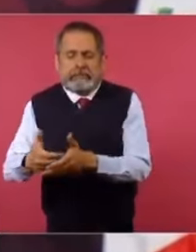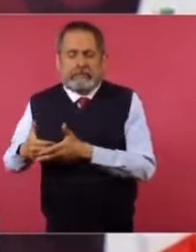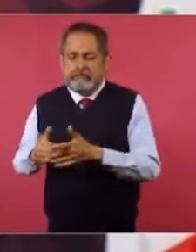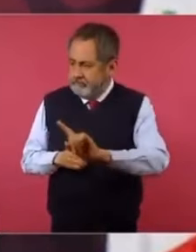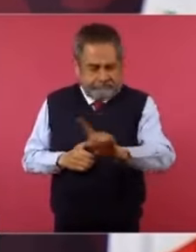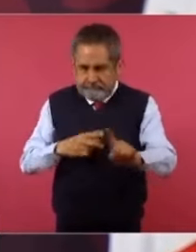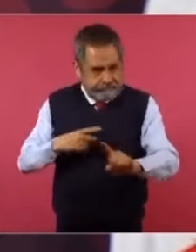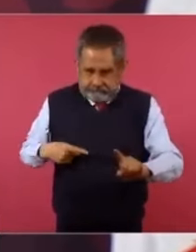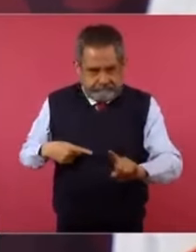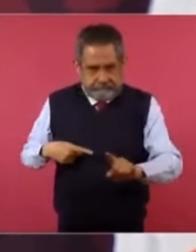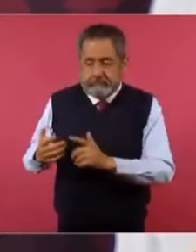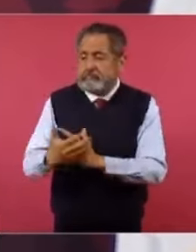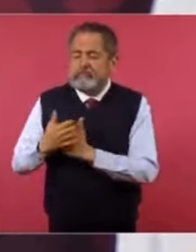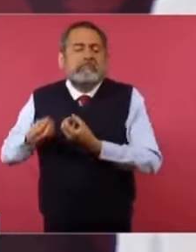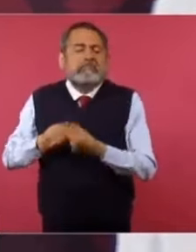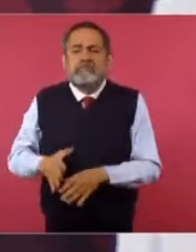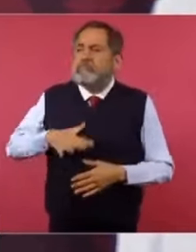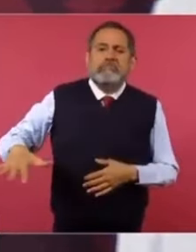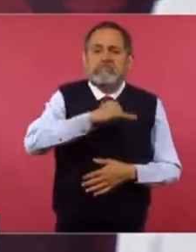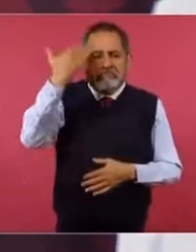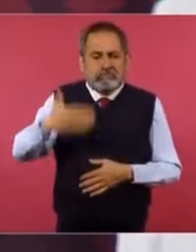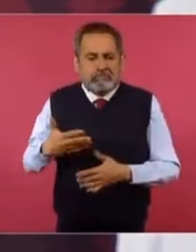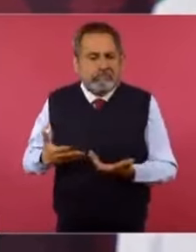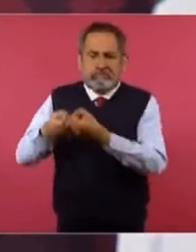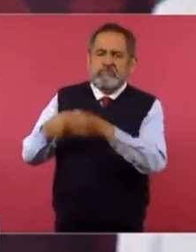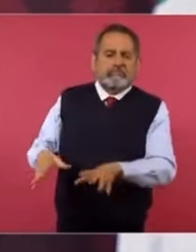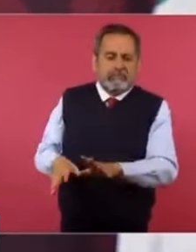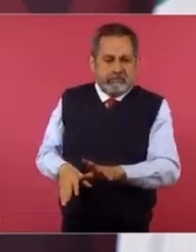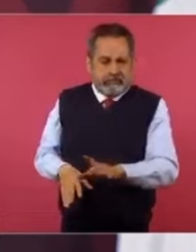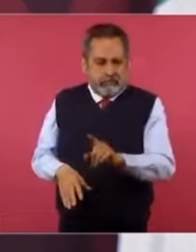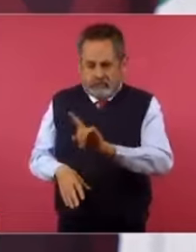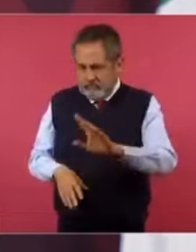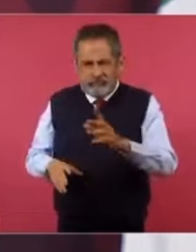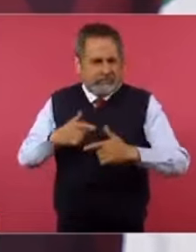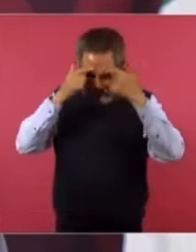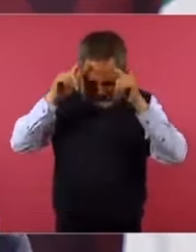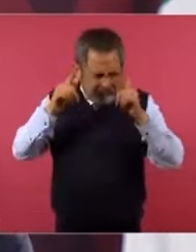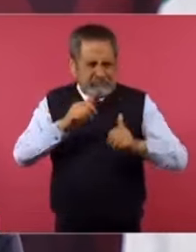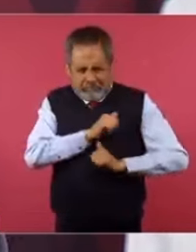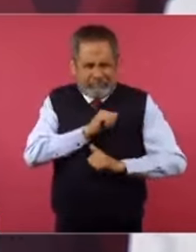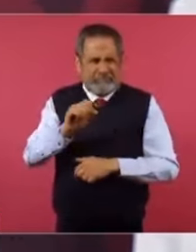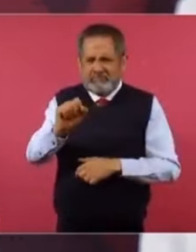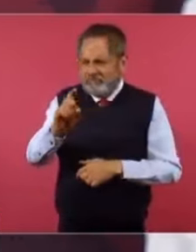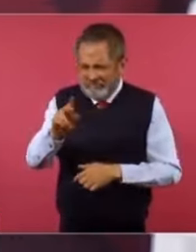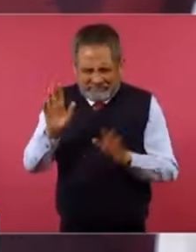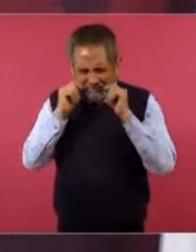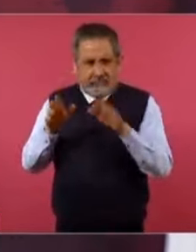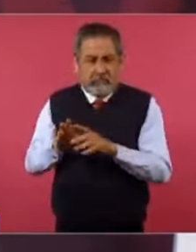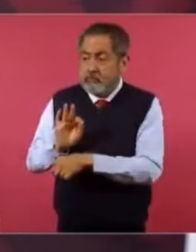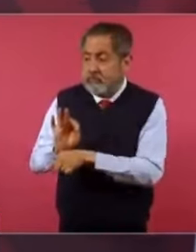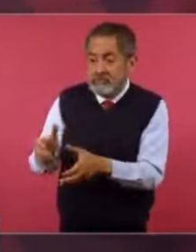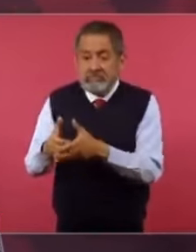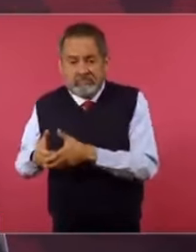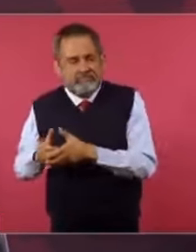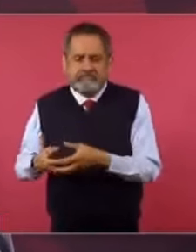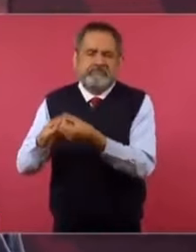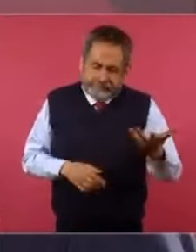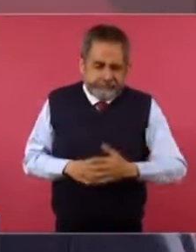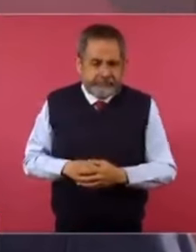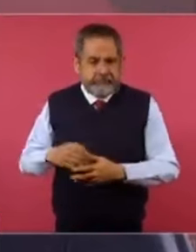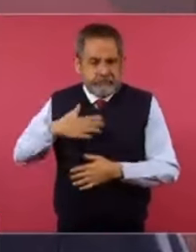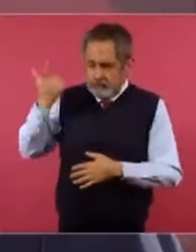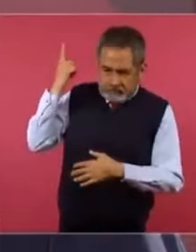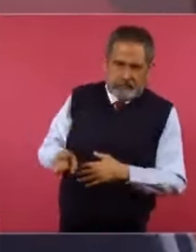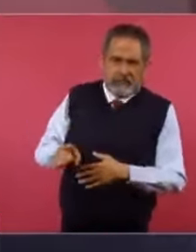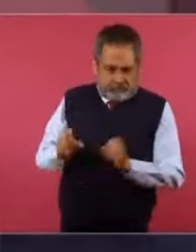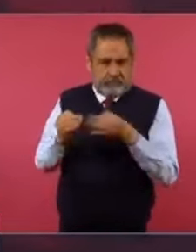vez de beneficiar a las Fuerzas Armadas, llámese Marina, llámese Secretaría de Defensa, encubriéndolo se perjudica. La